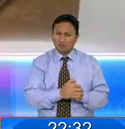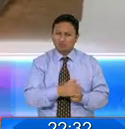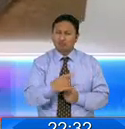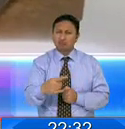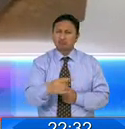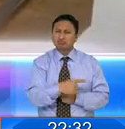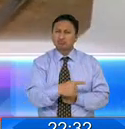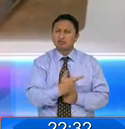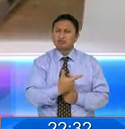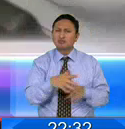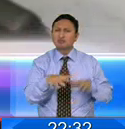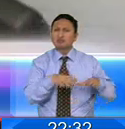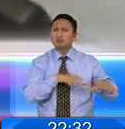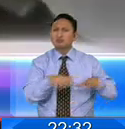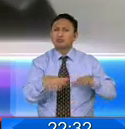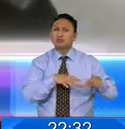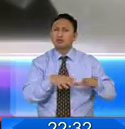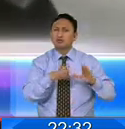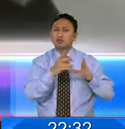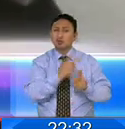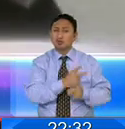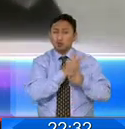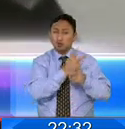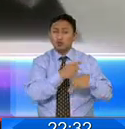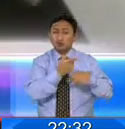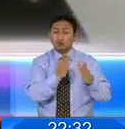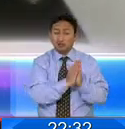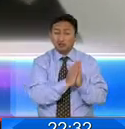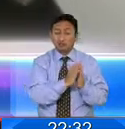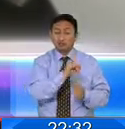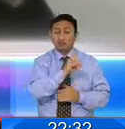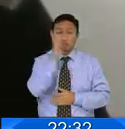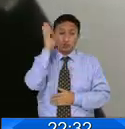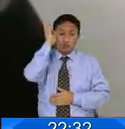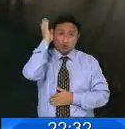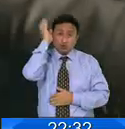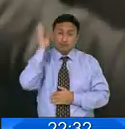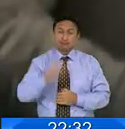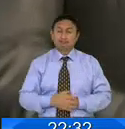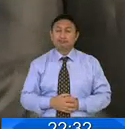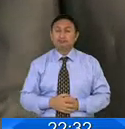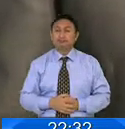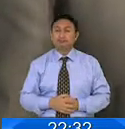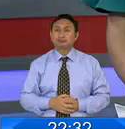sorteo de las acciones constitucionales presentadas por Jorge Yunda.